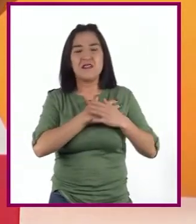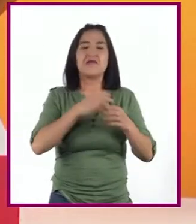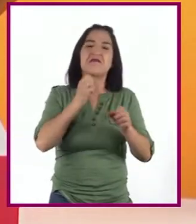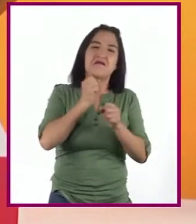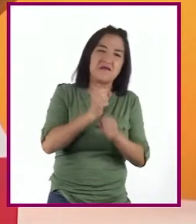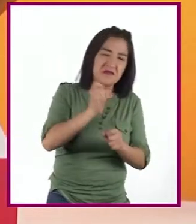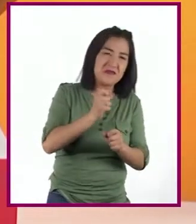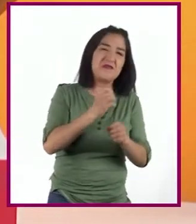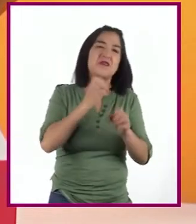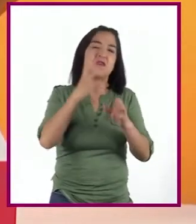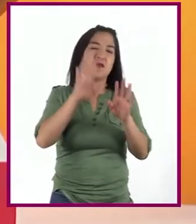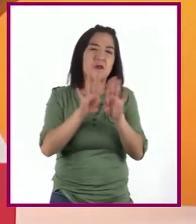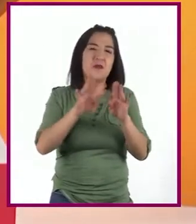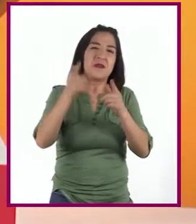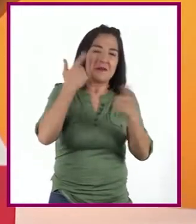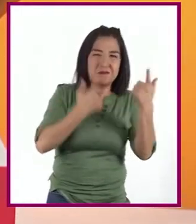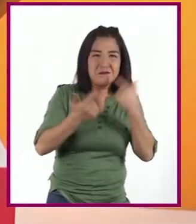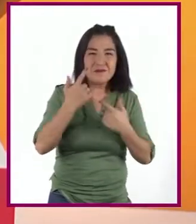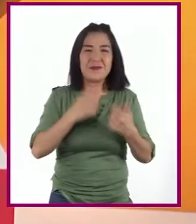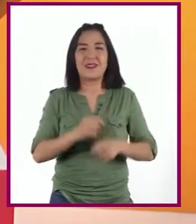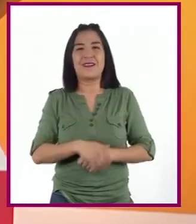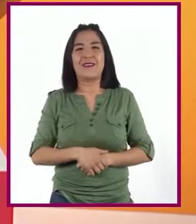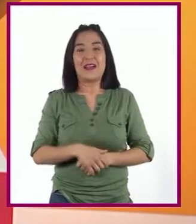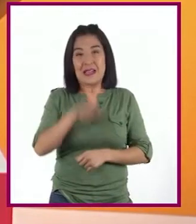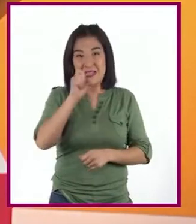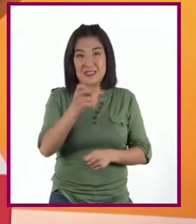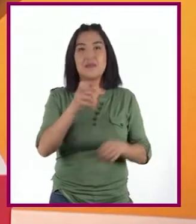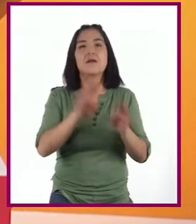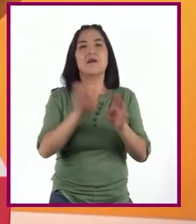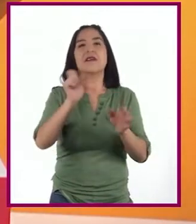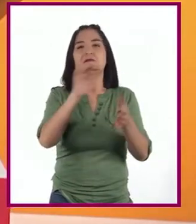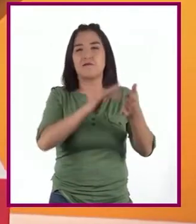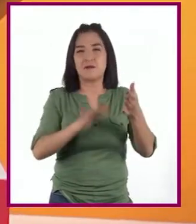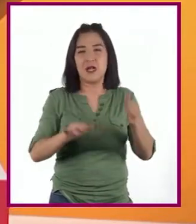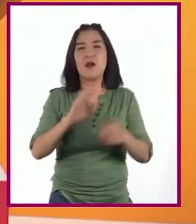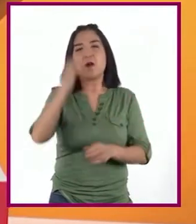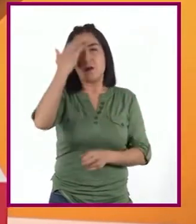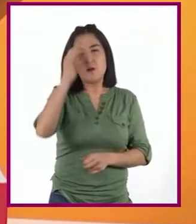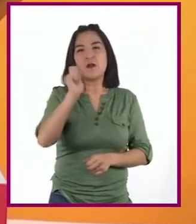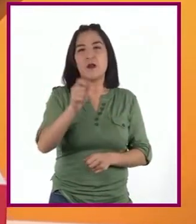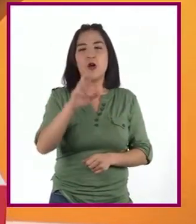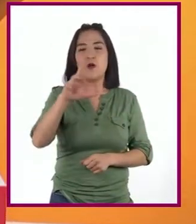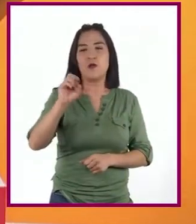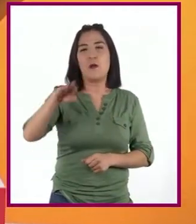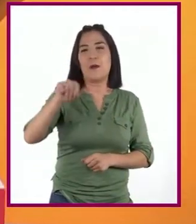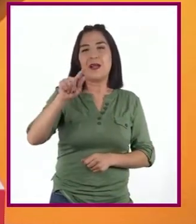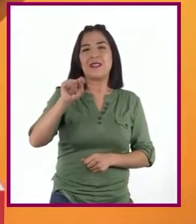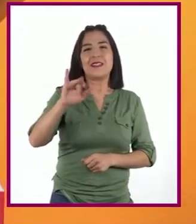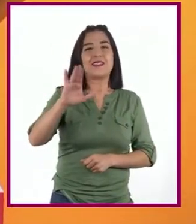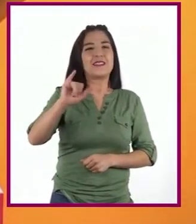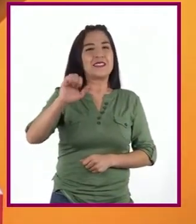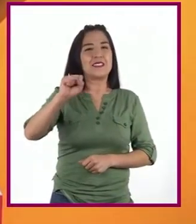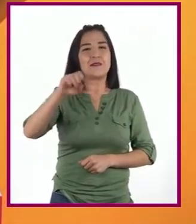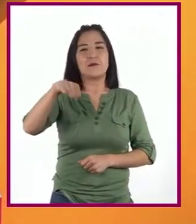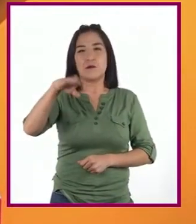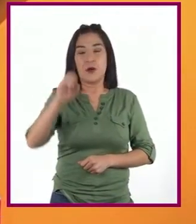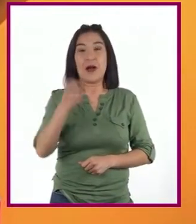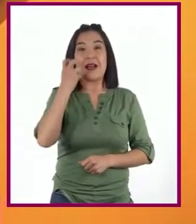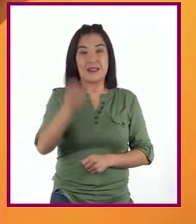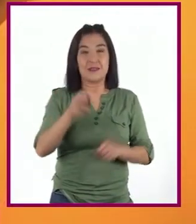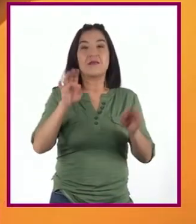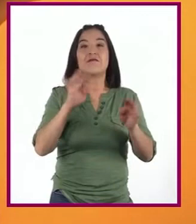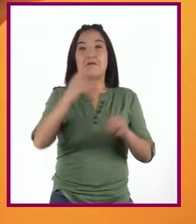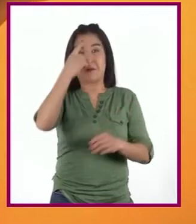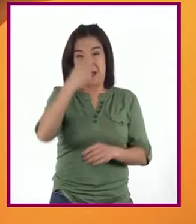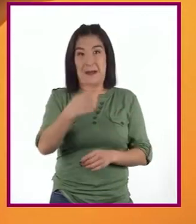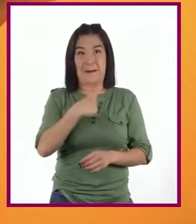nostalgia. Este poema pertenece a la corriente literaria que se conoce como el romanticismo, y es una corriente que a